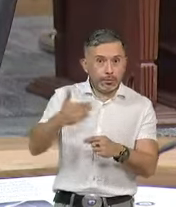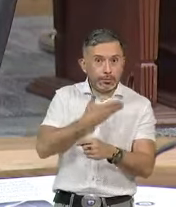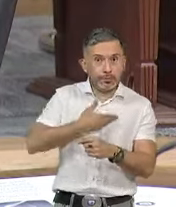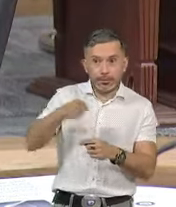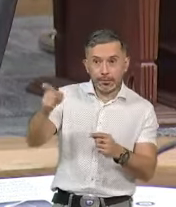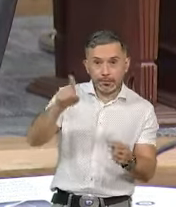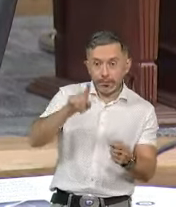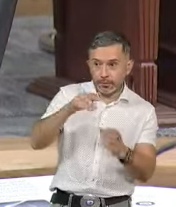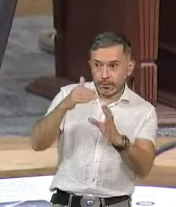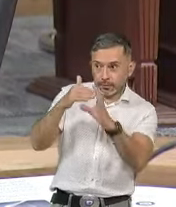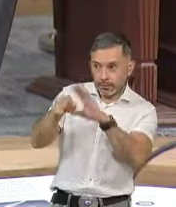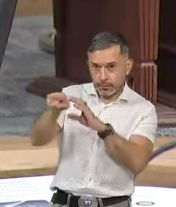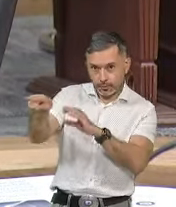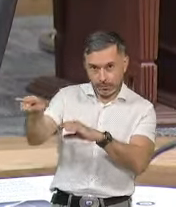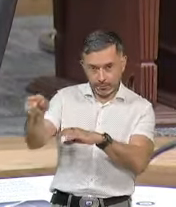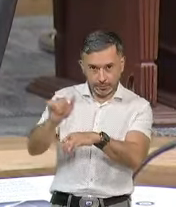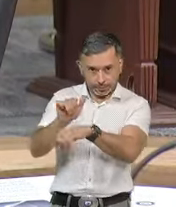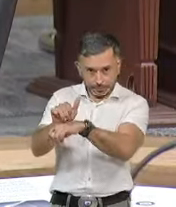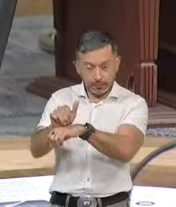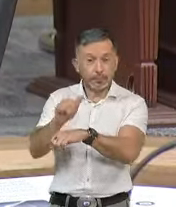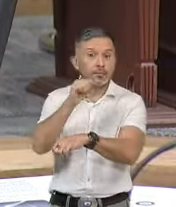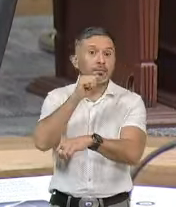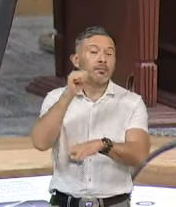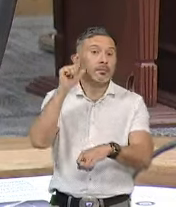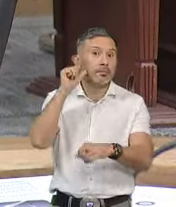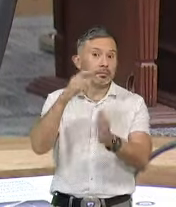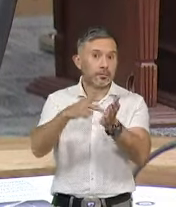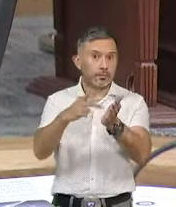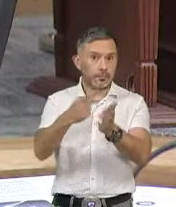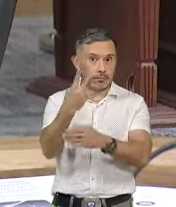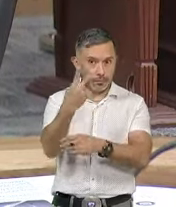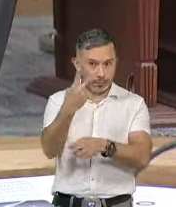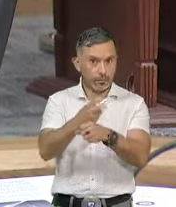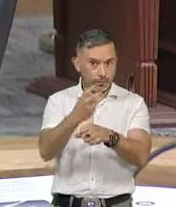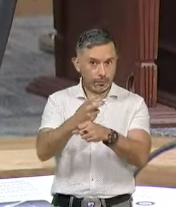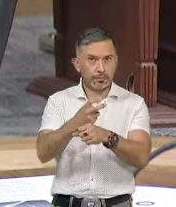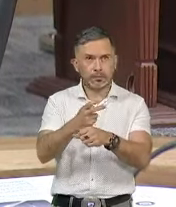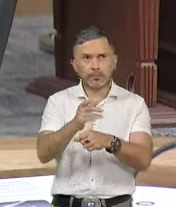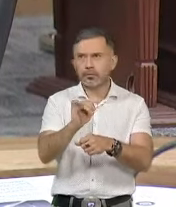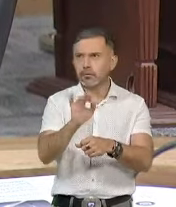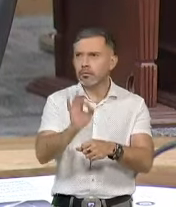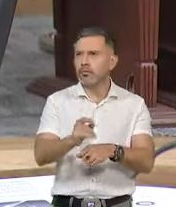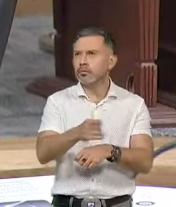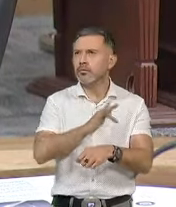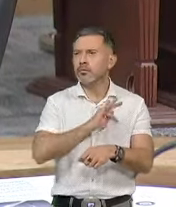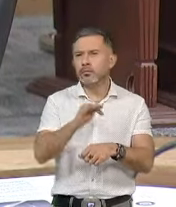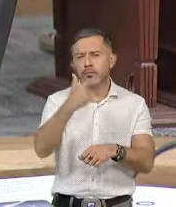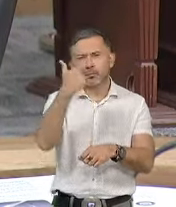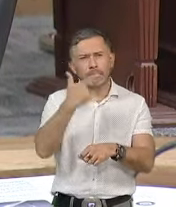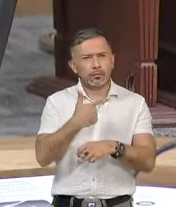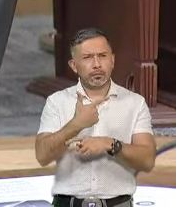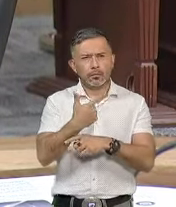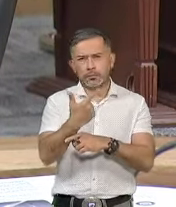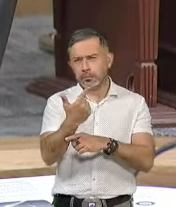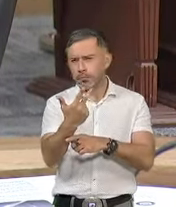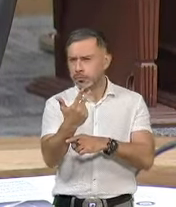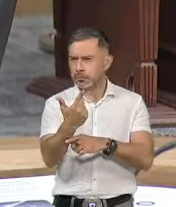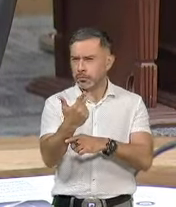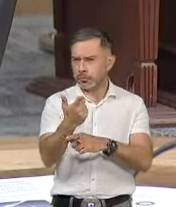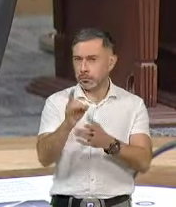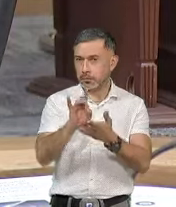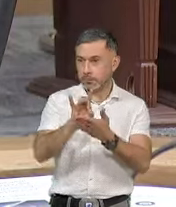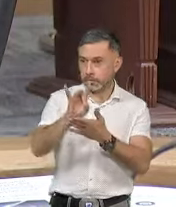general la segunda del día de ayer en efecto que llegó alrededor de las 78 de la noche en